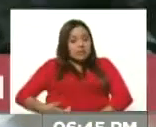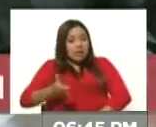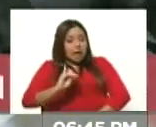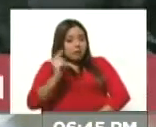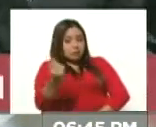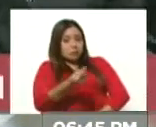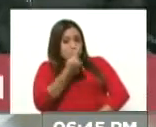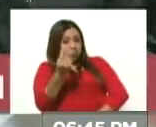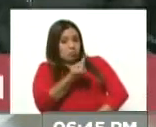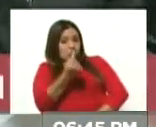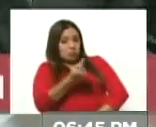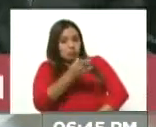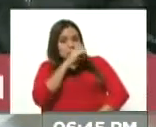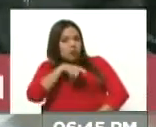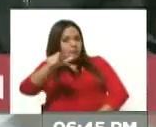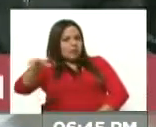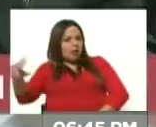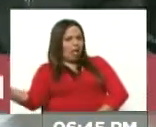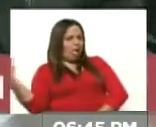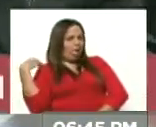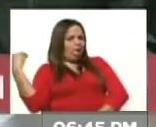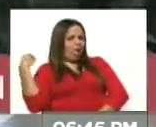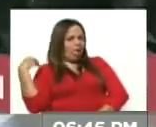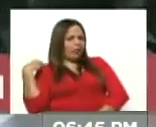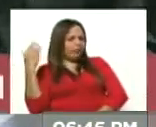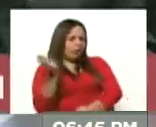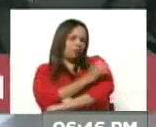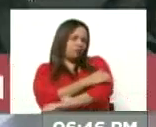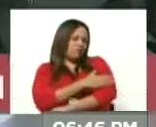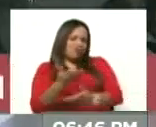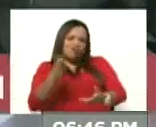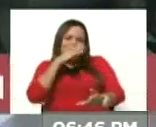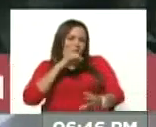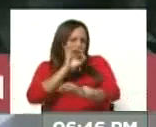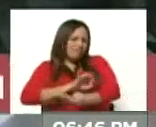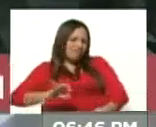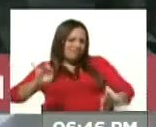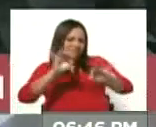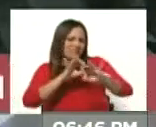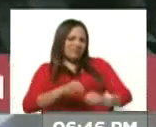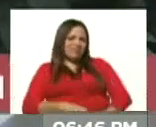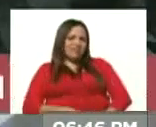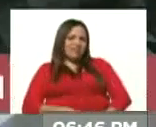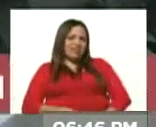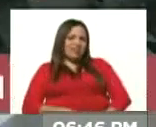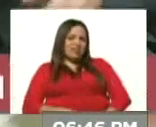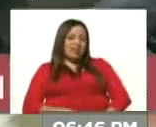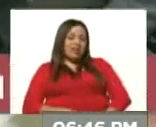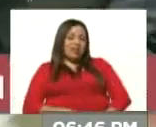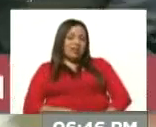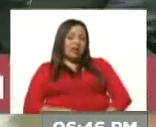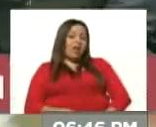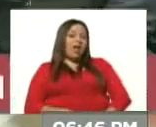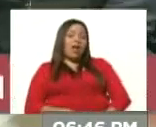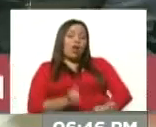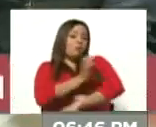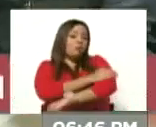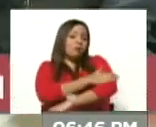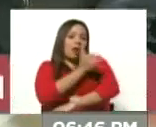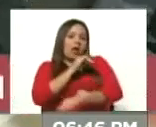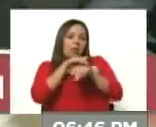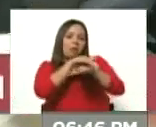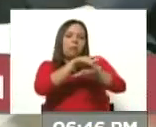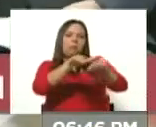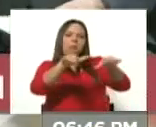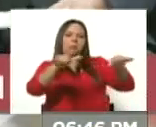solo sin críticos por del lado de la oposición la oposición es una desoladora nada sin presencia real